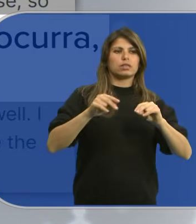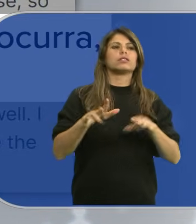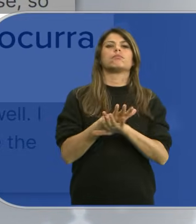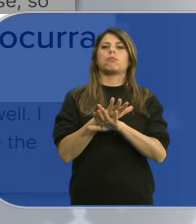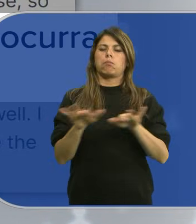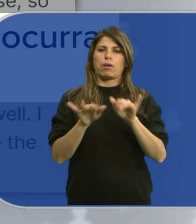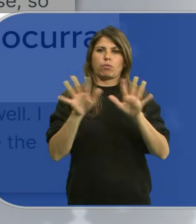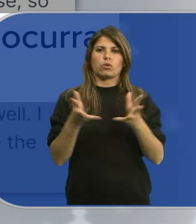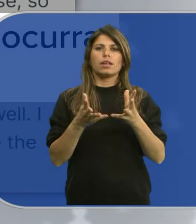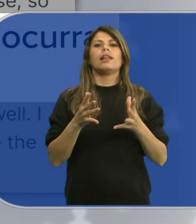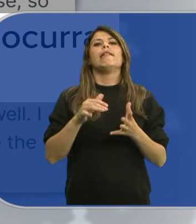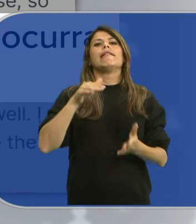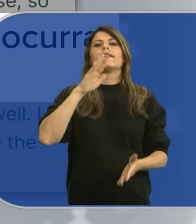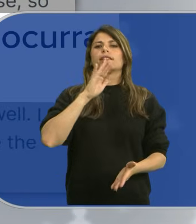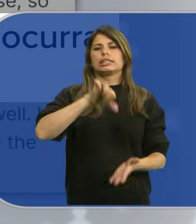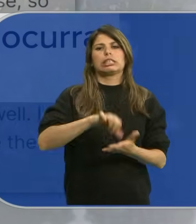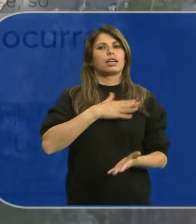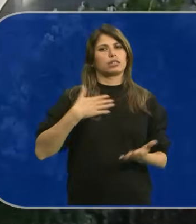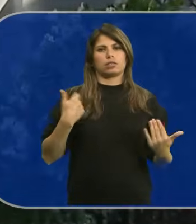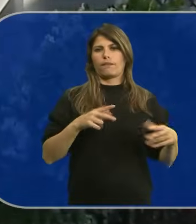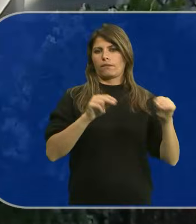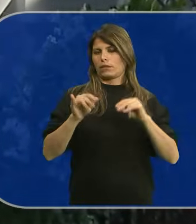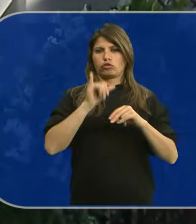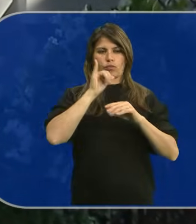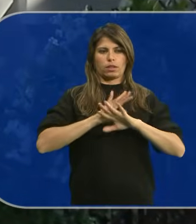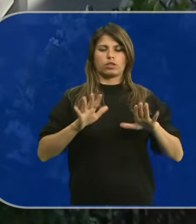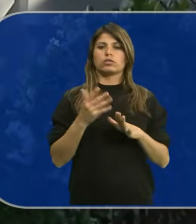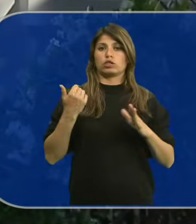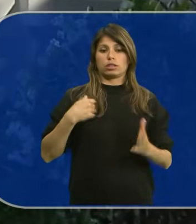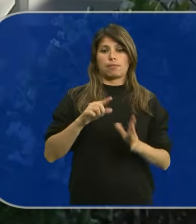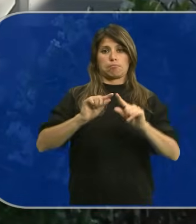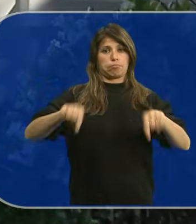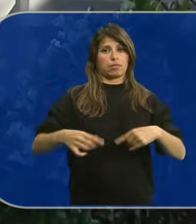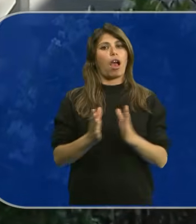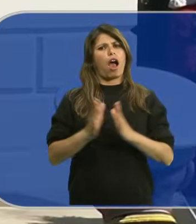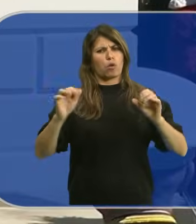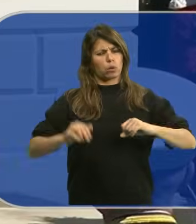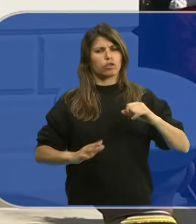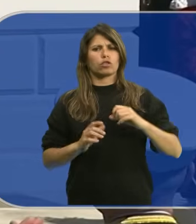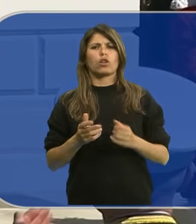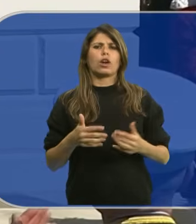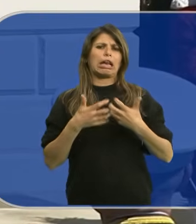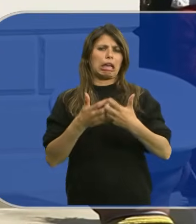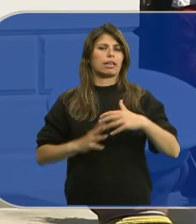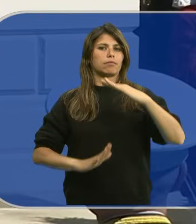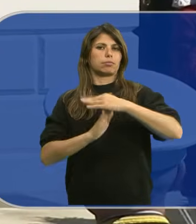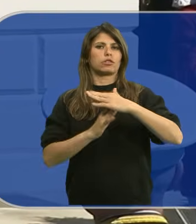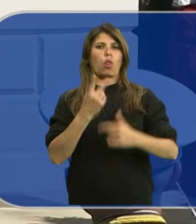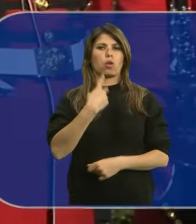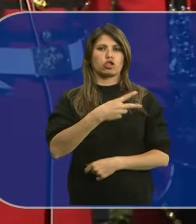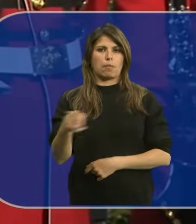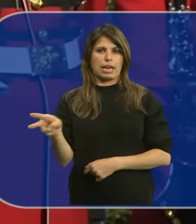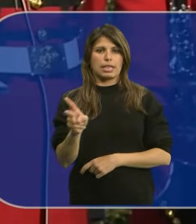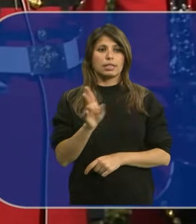Irán quiere que ocurra. Ya han tenido suficiente. Acababa de sellar un acuerdo de alto el fuego con Irán que pausa la guerra durante 2 semanas.